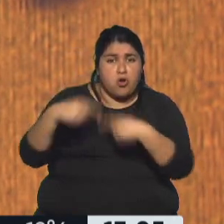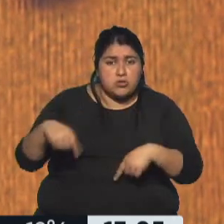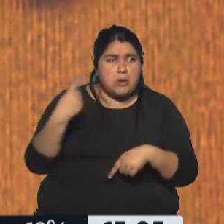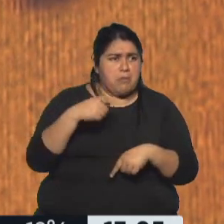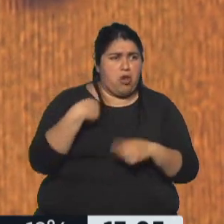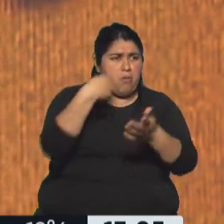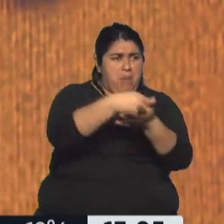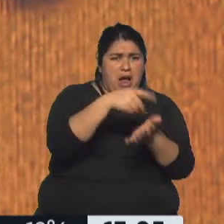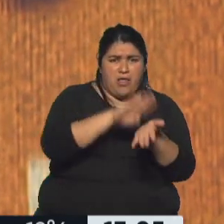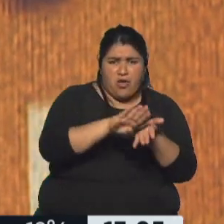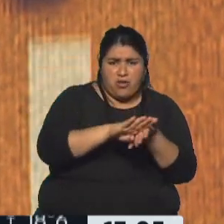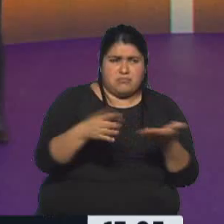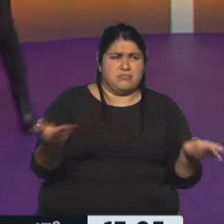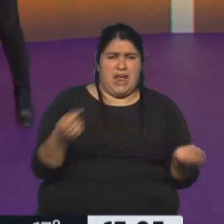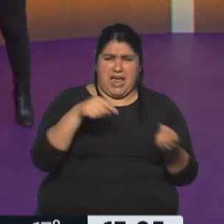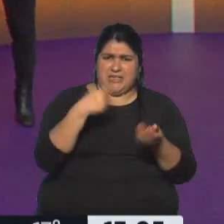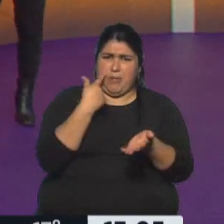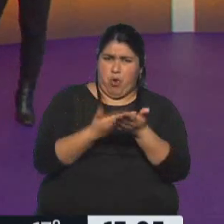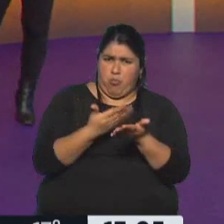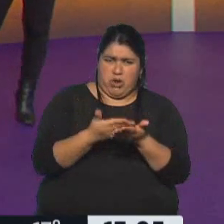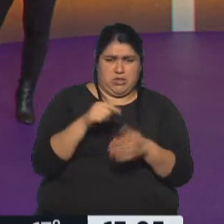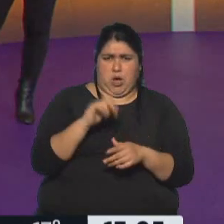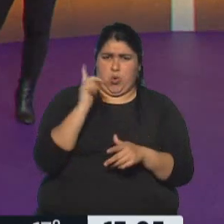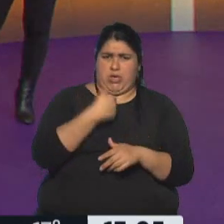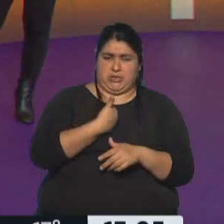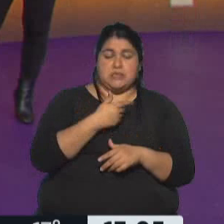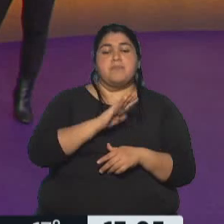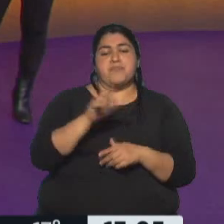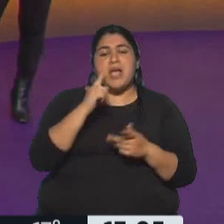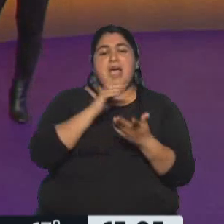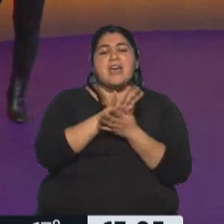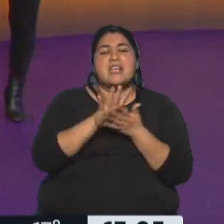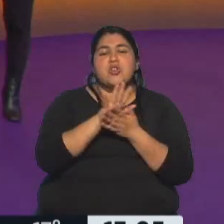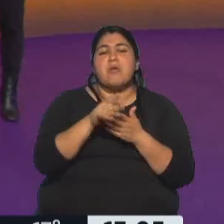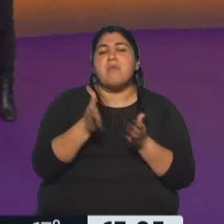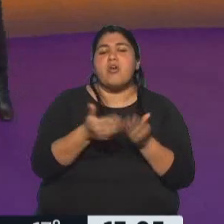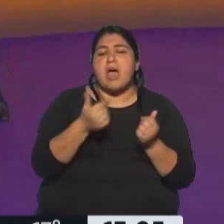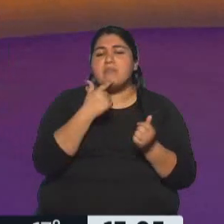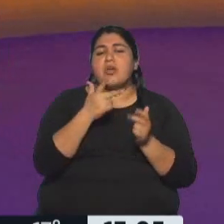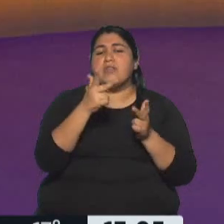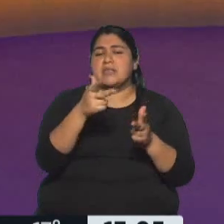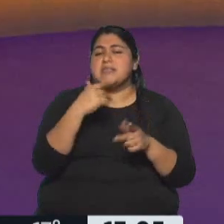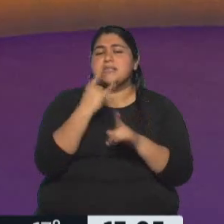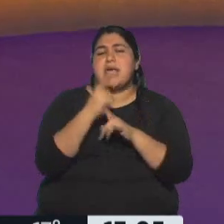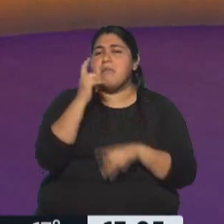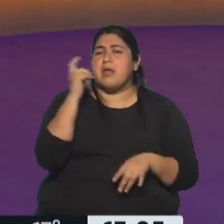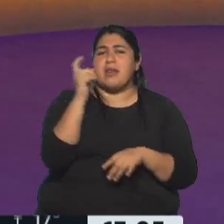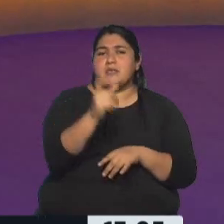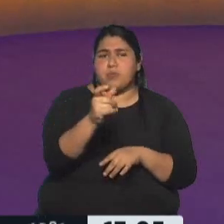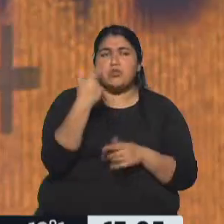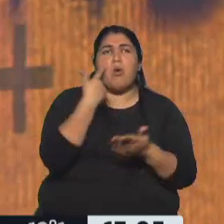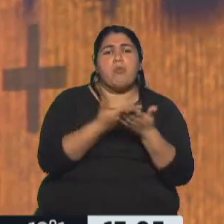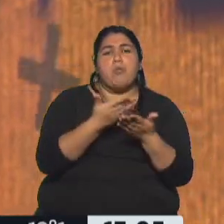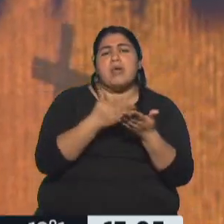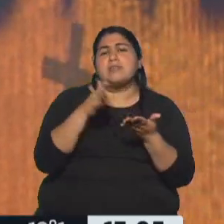pague deuda en dólares. Ese es el planteo. Y en tercer lugar, bueno, resolverlo rápido, lo que decía antes, es la típica respuesta o propuesta de